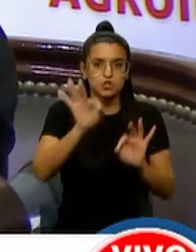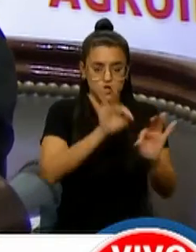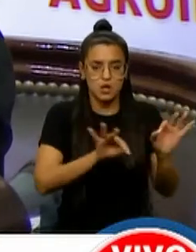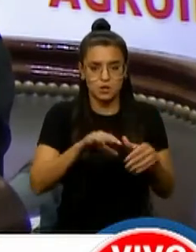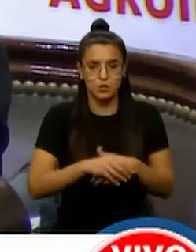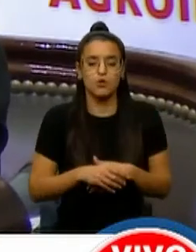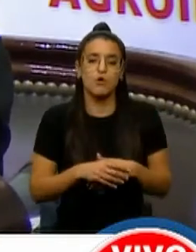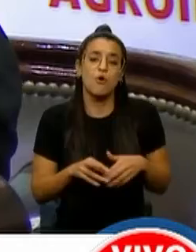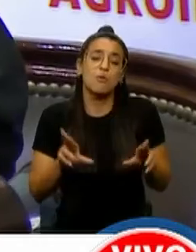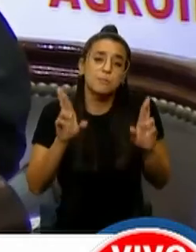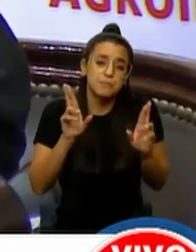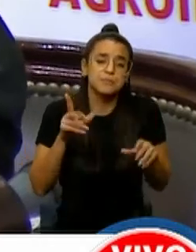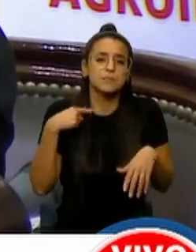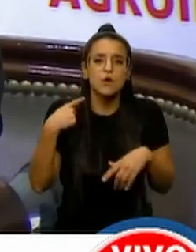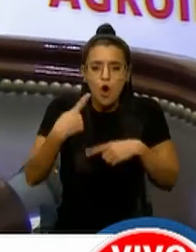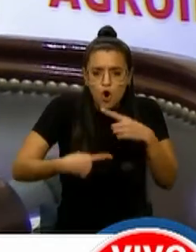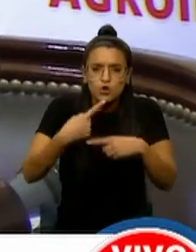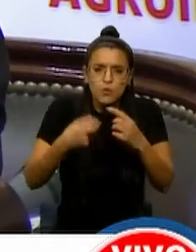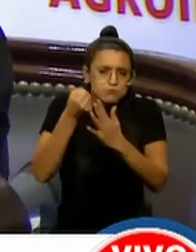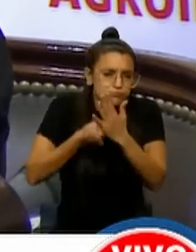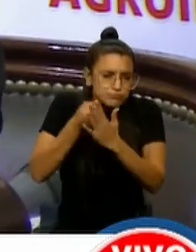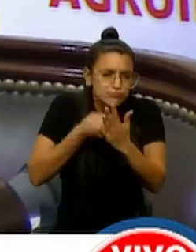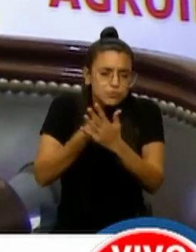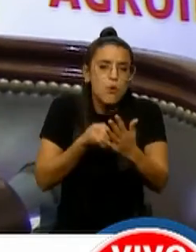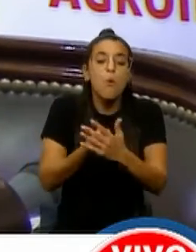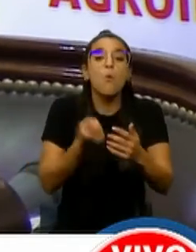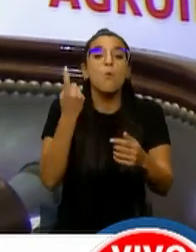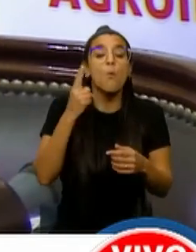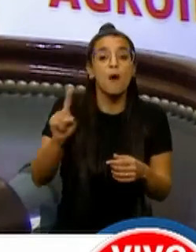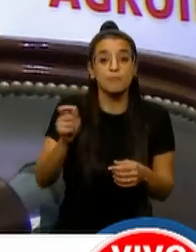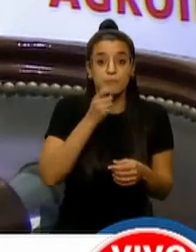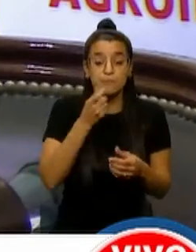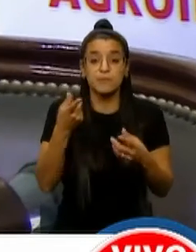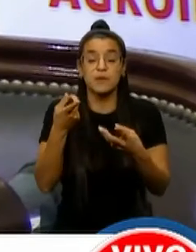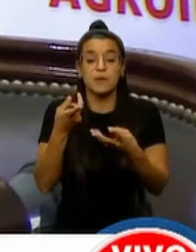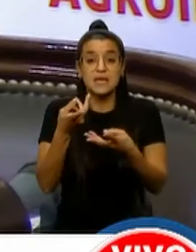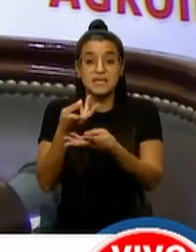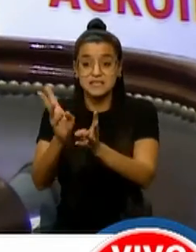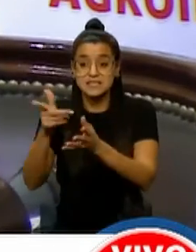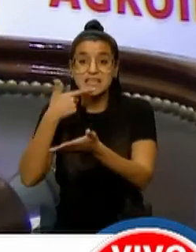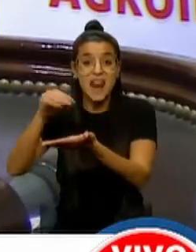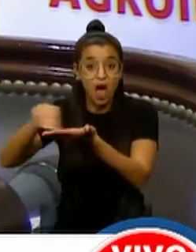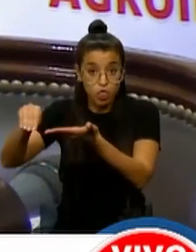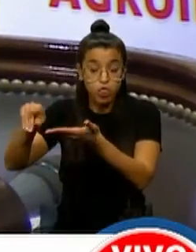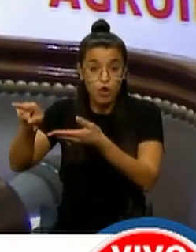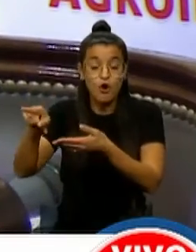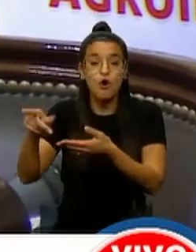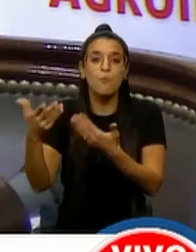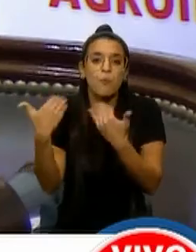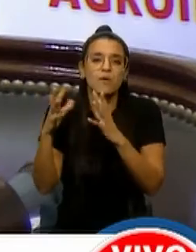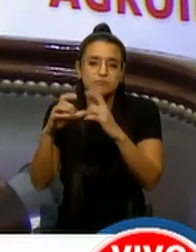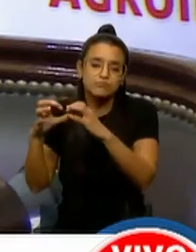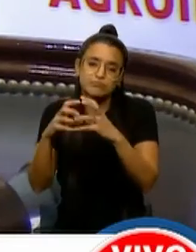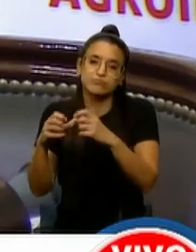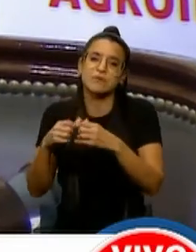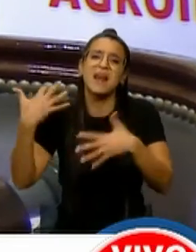proyecto y esperamos y vamos a seguir bregando para que una vez que esté en la Cámara, esté en el Senado, de alguna manera pueda ser